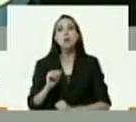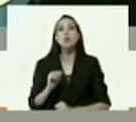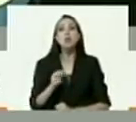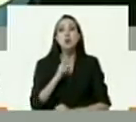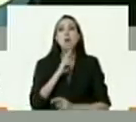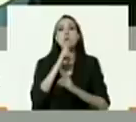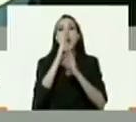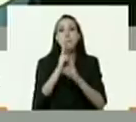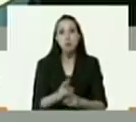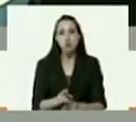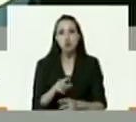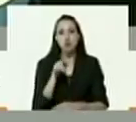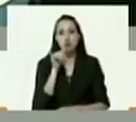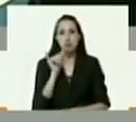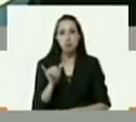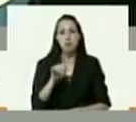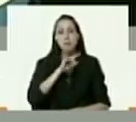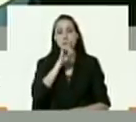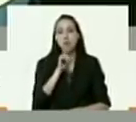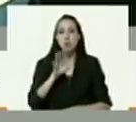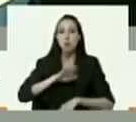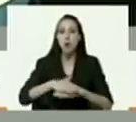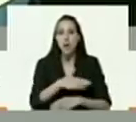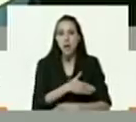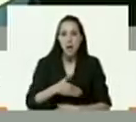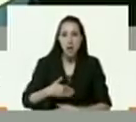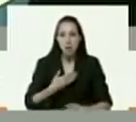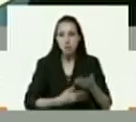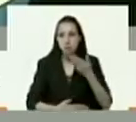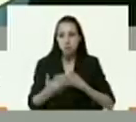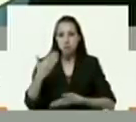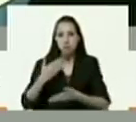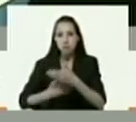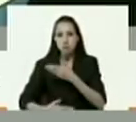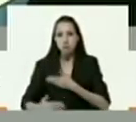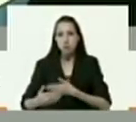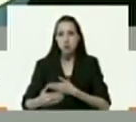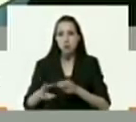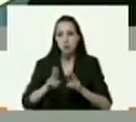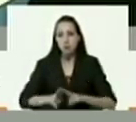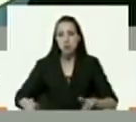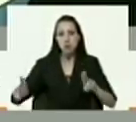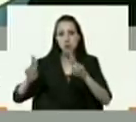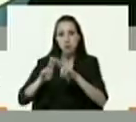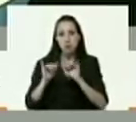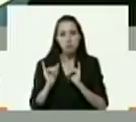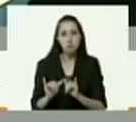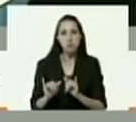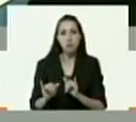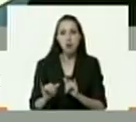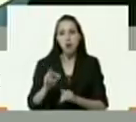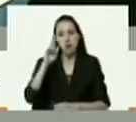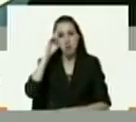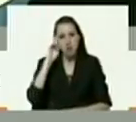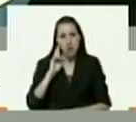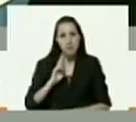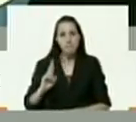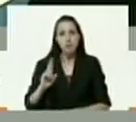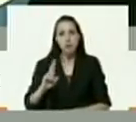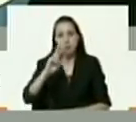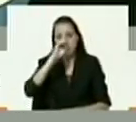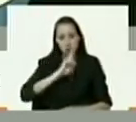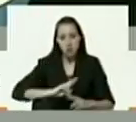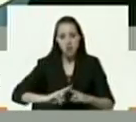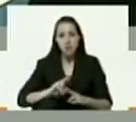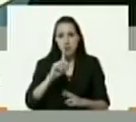respondo su pregunta. Nosotros queremos cooperación con la oficina de la alta comisionada, una cooperación respetuosa, una cooperación digna,